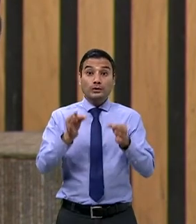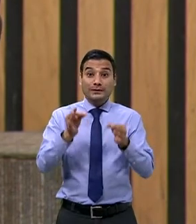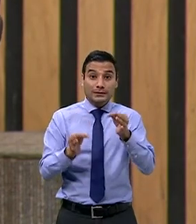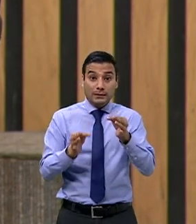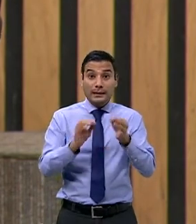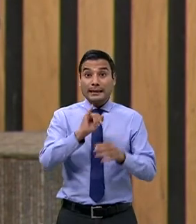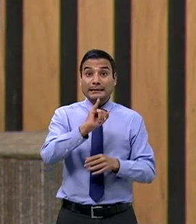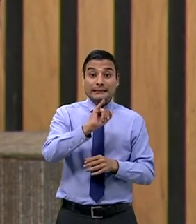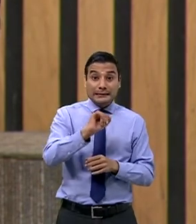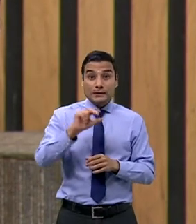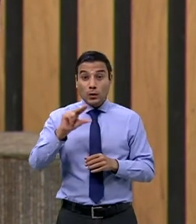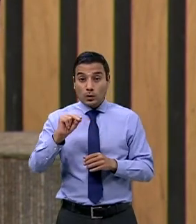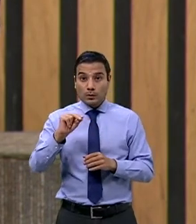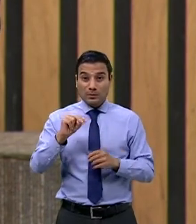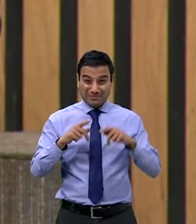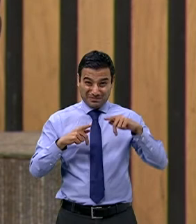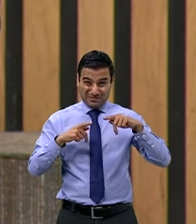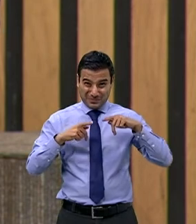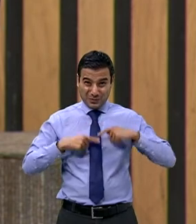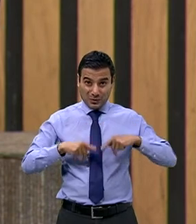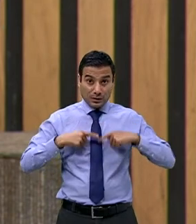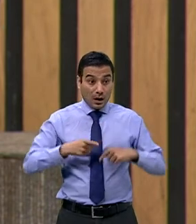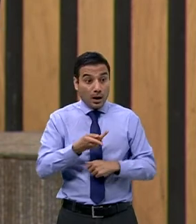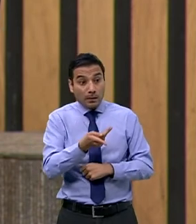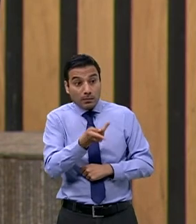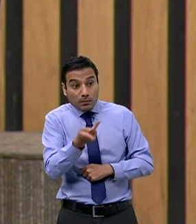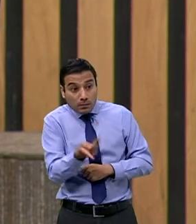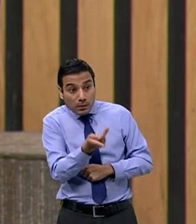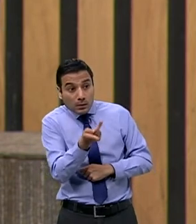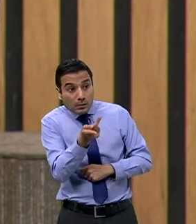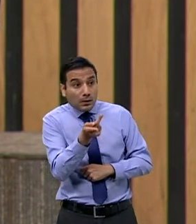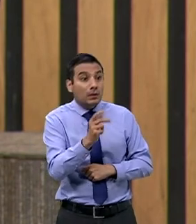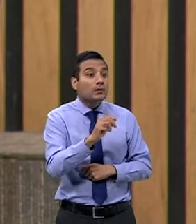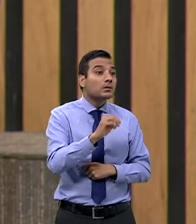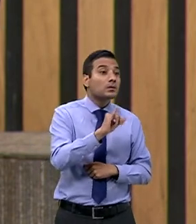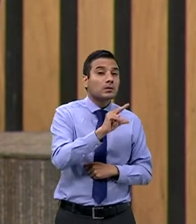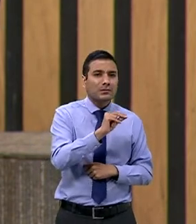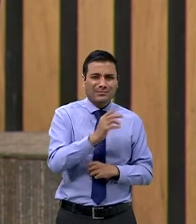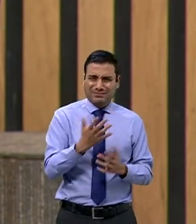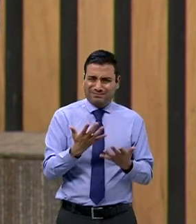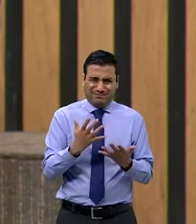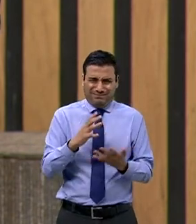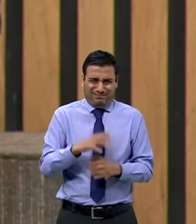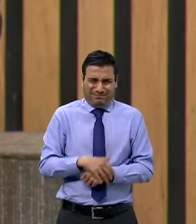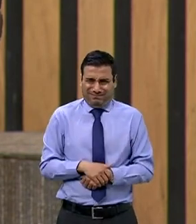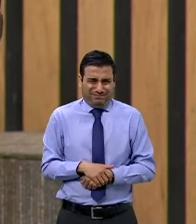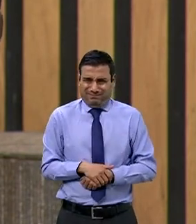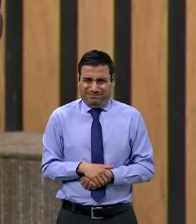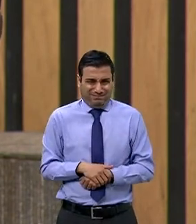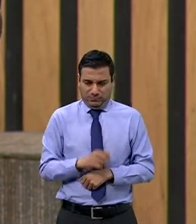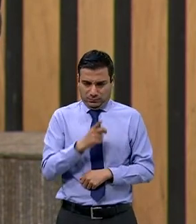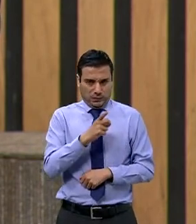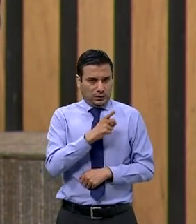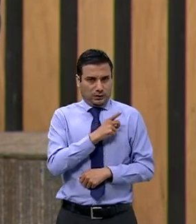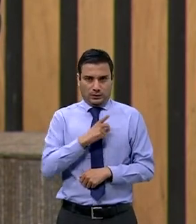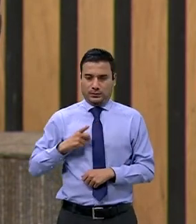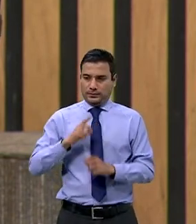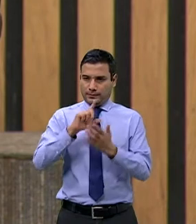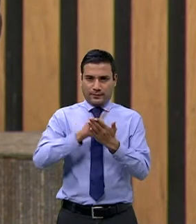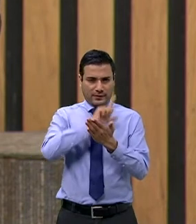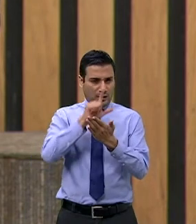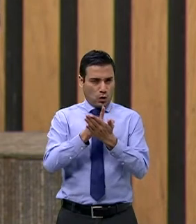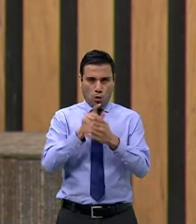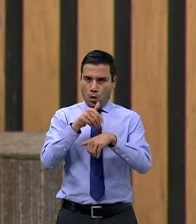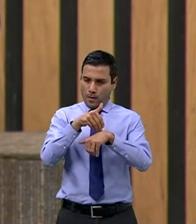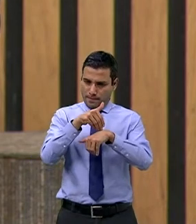no se consulta se aplica y por ello lo que sigue es que en el